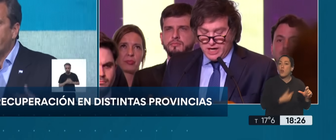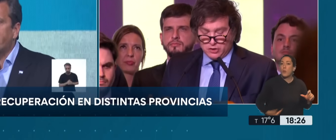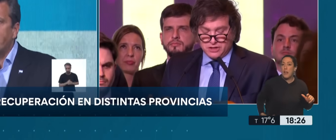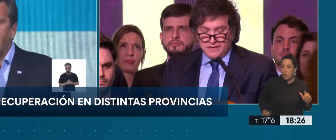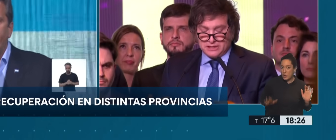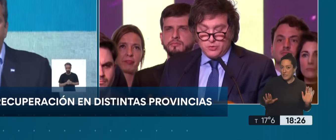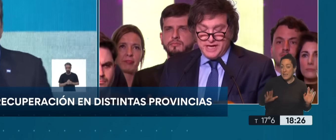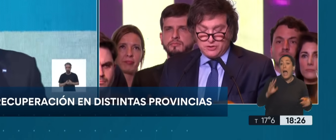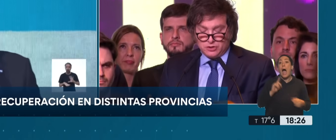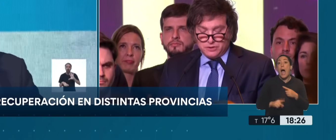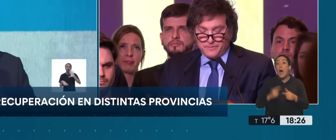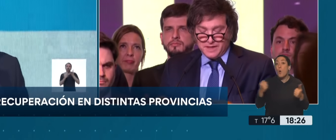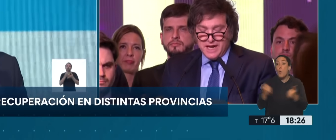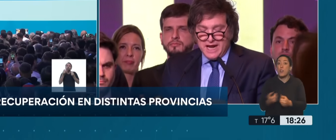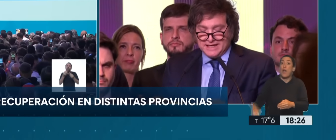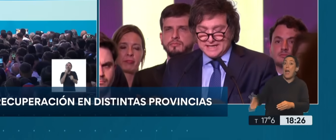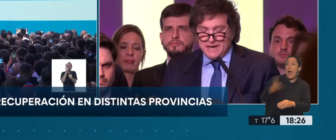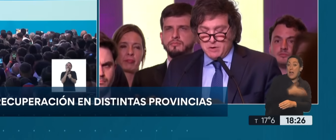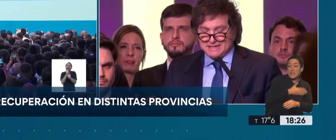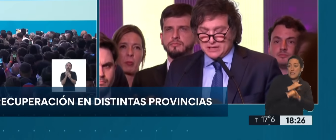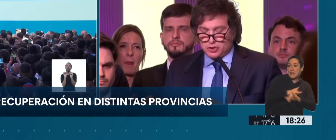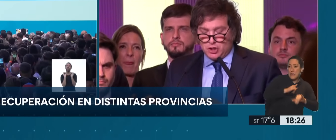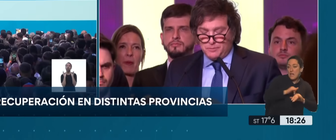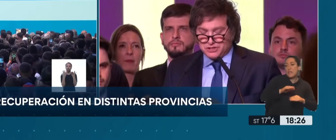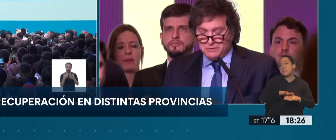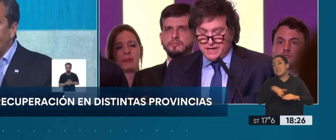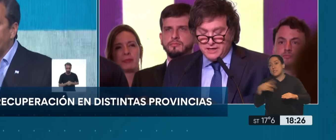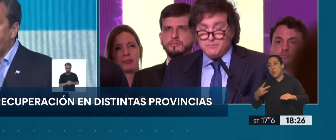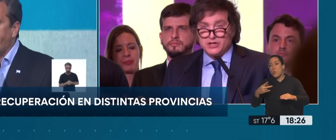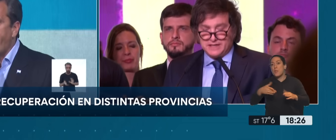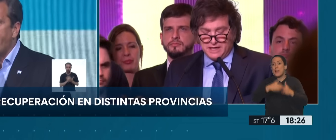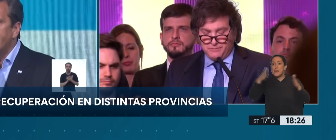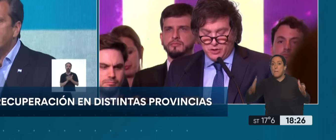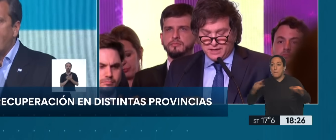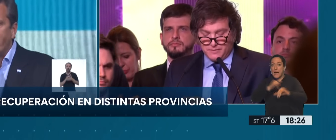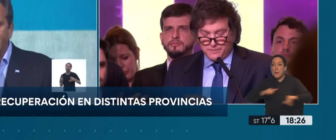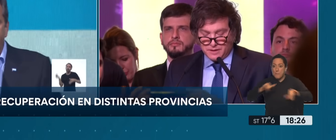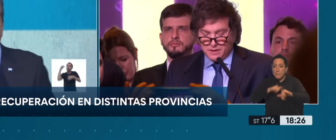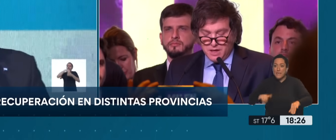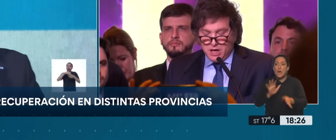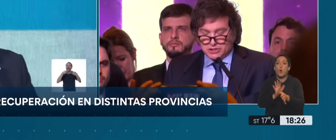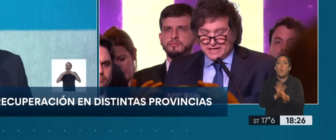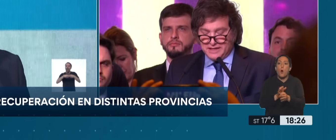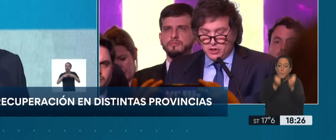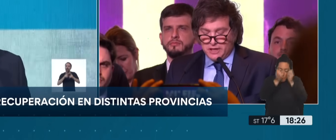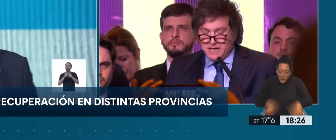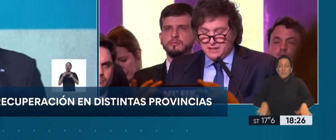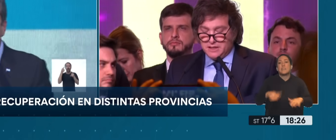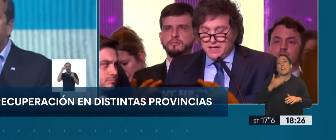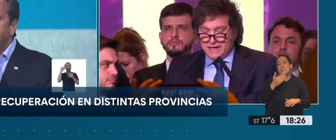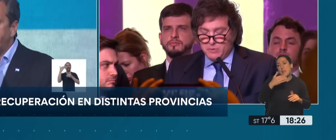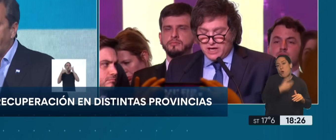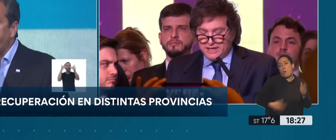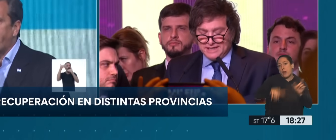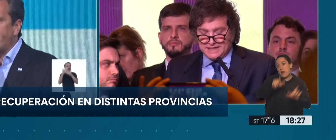tuvo ese acuerdo, yo te diría la campaña en esta segunda etapa, no se le pudo dar la campanita de largada. La campanita